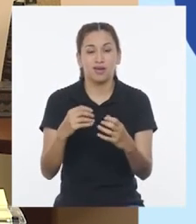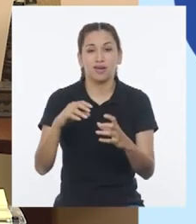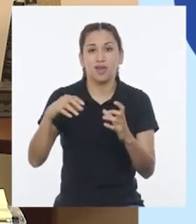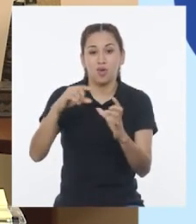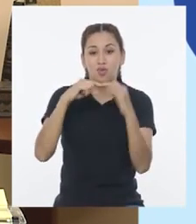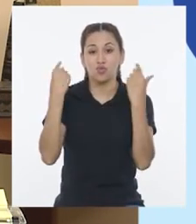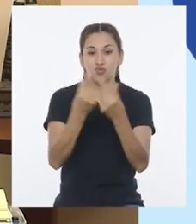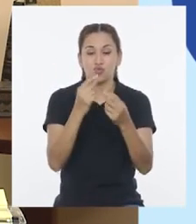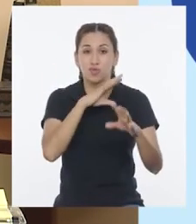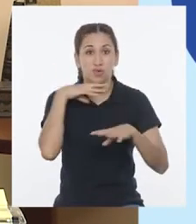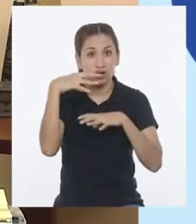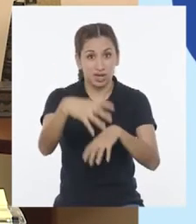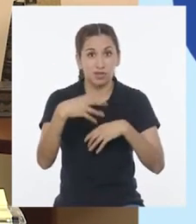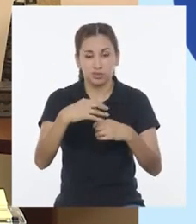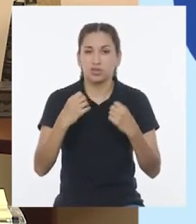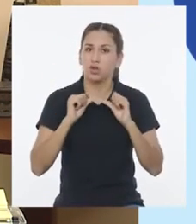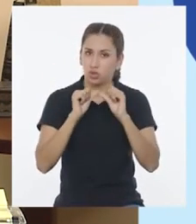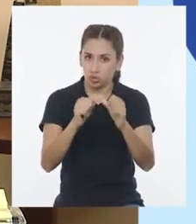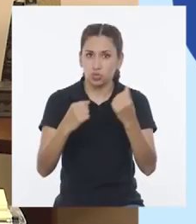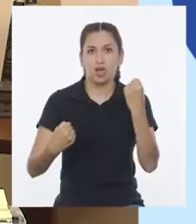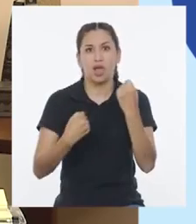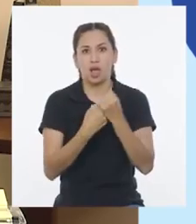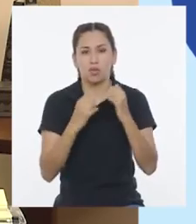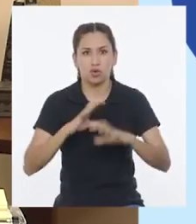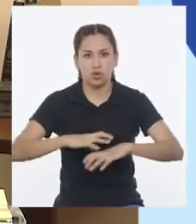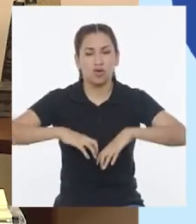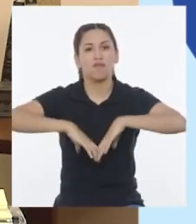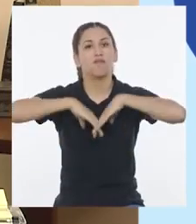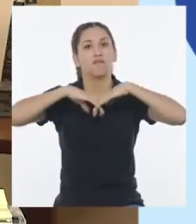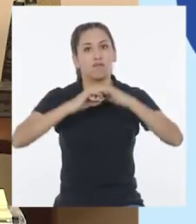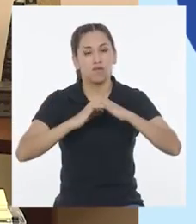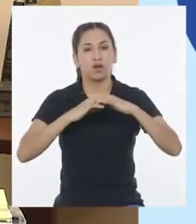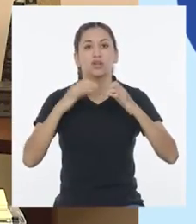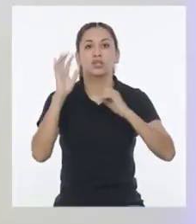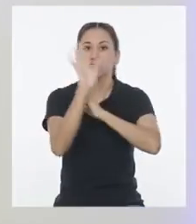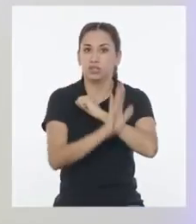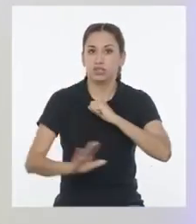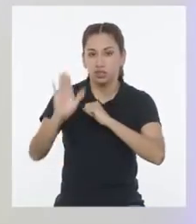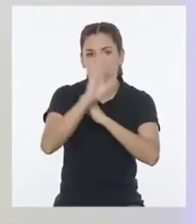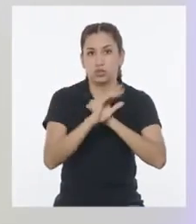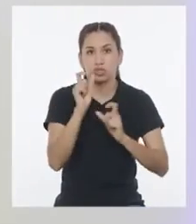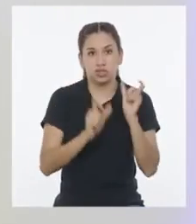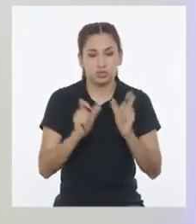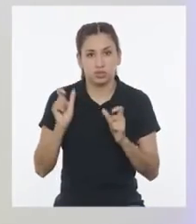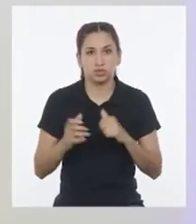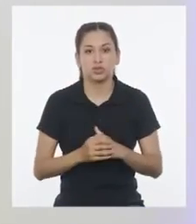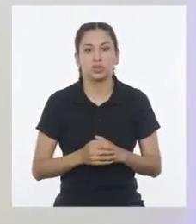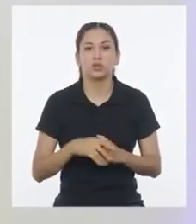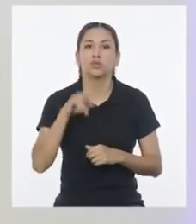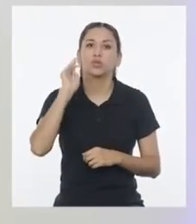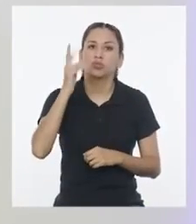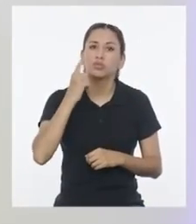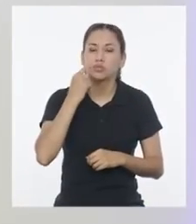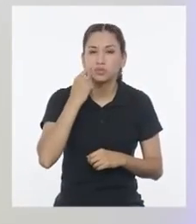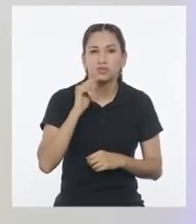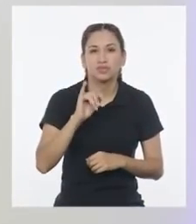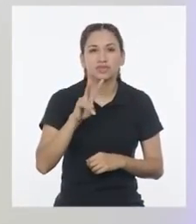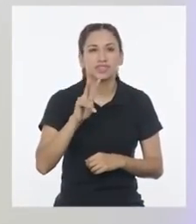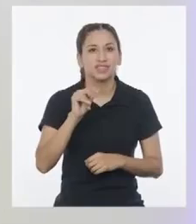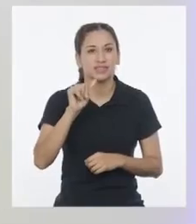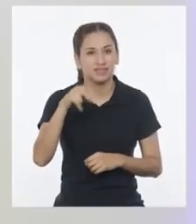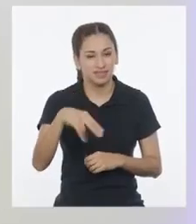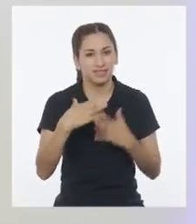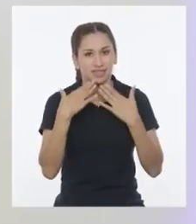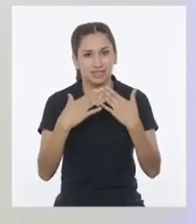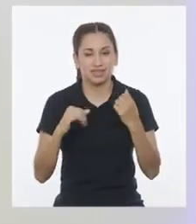siguen contribuyendo al fortalecimiento de la seguridad ciudadana. Profesor Iván, muchísimas gracias por acompañarnos.